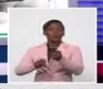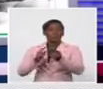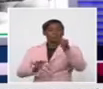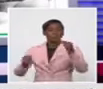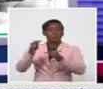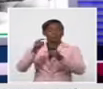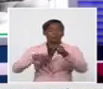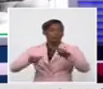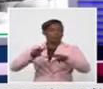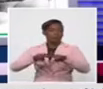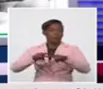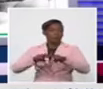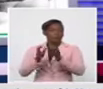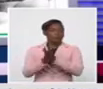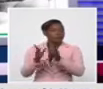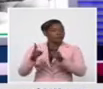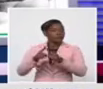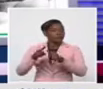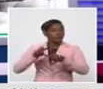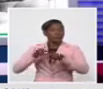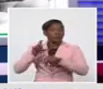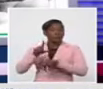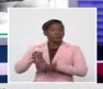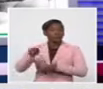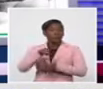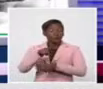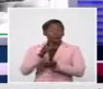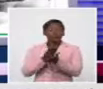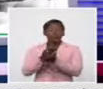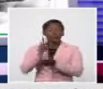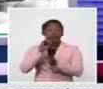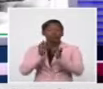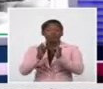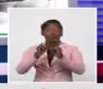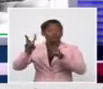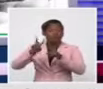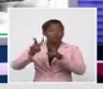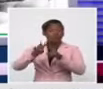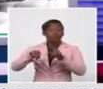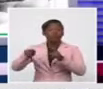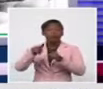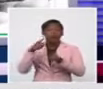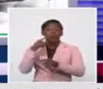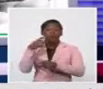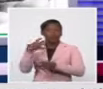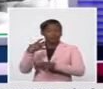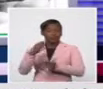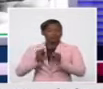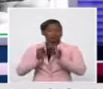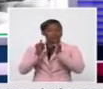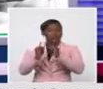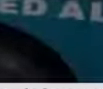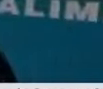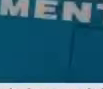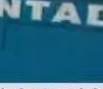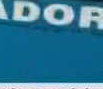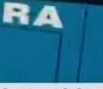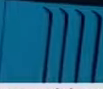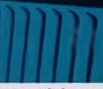y Holguín. Usted manténgase informado, continúe con nuestra sintonía al filo de las 10 de la mañana.